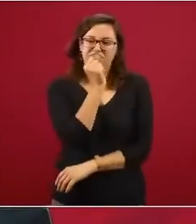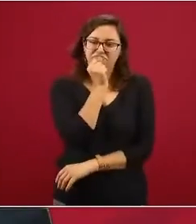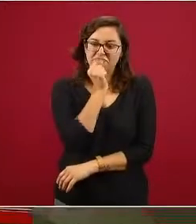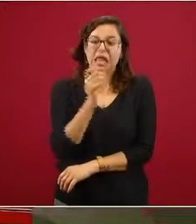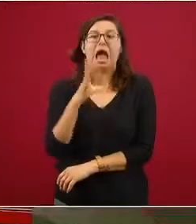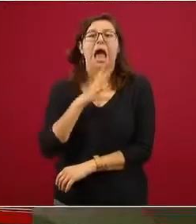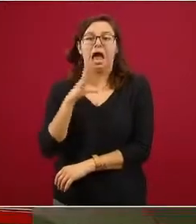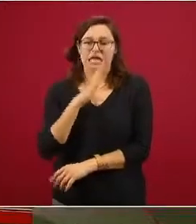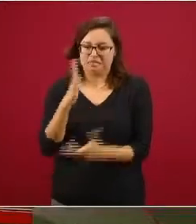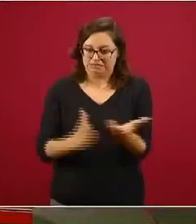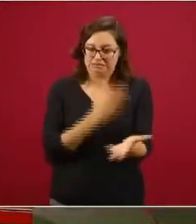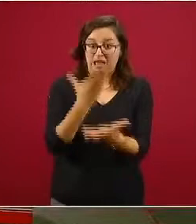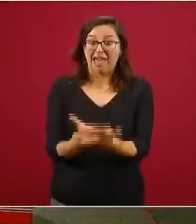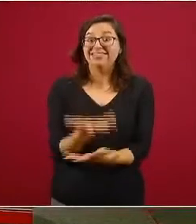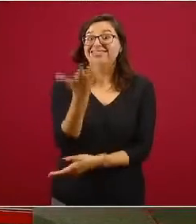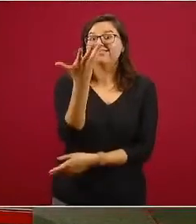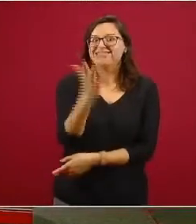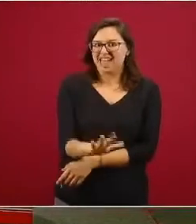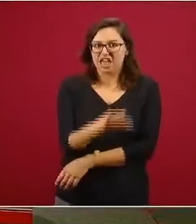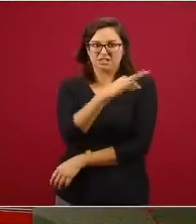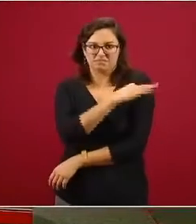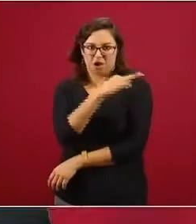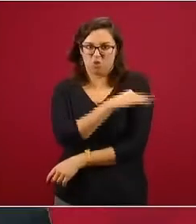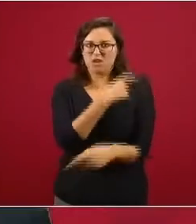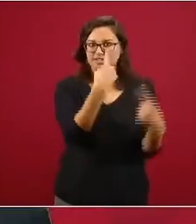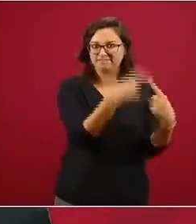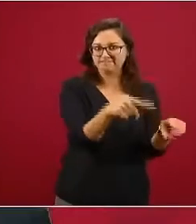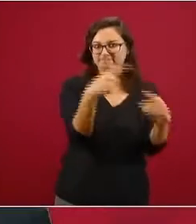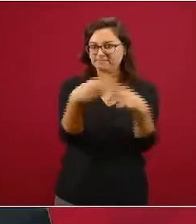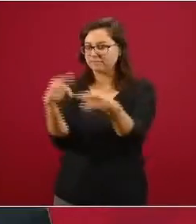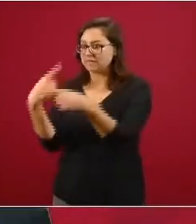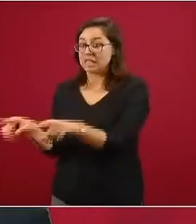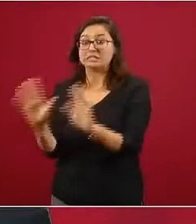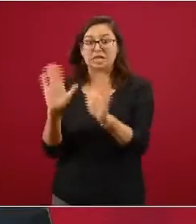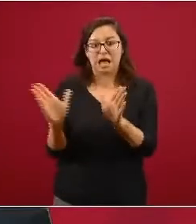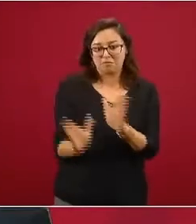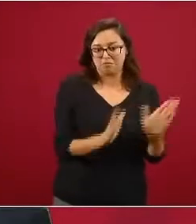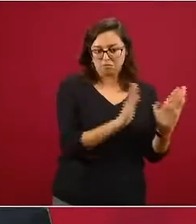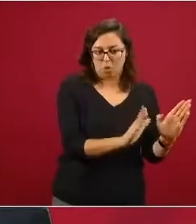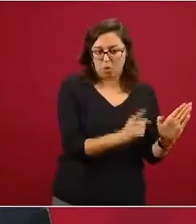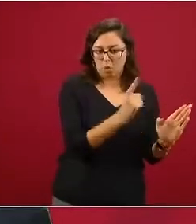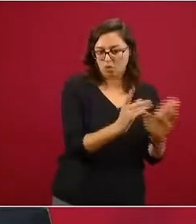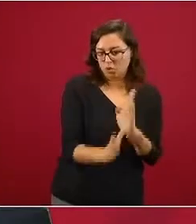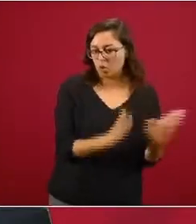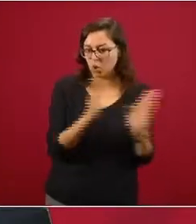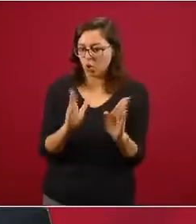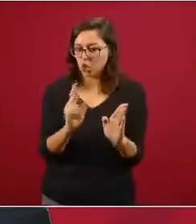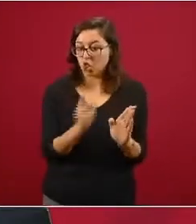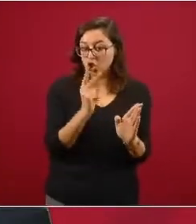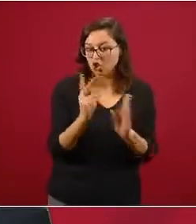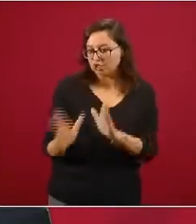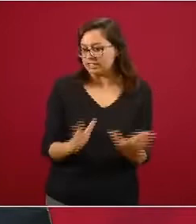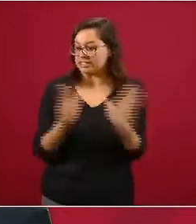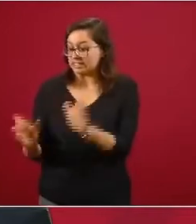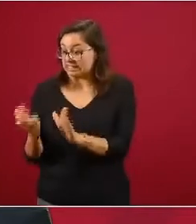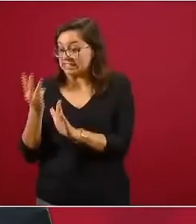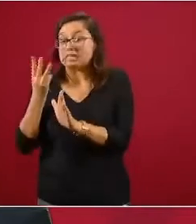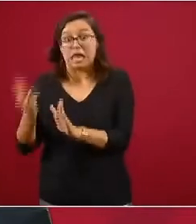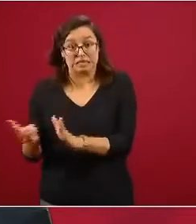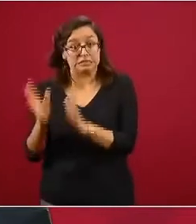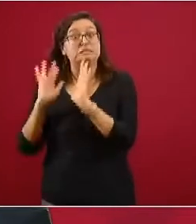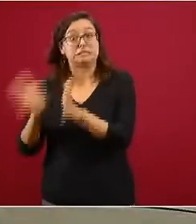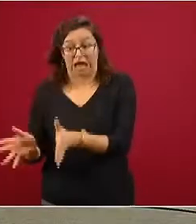a vacuna, que están en la fase de investigación clínica final, que es la fase 3, en donde se hacen estudios comparativos que tienen